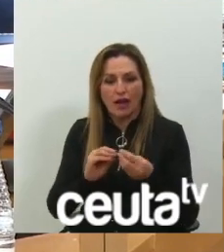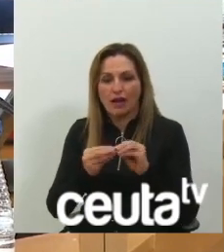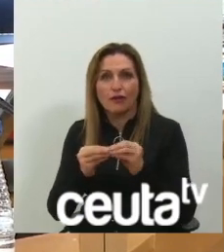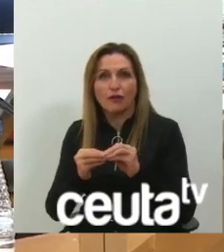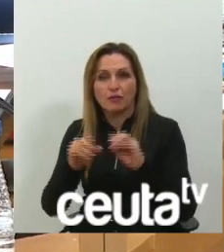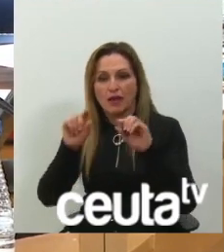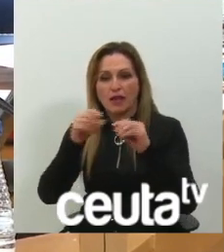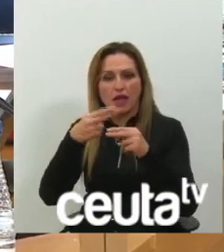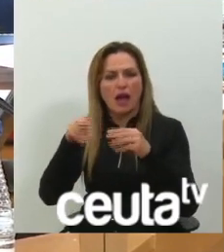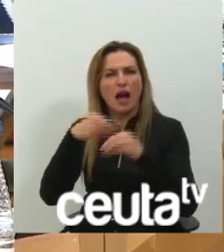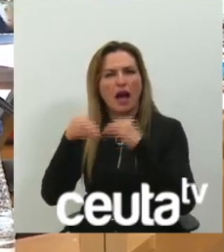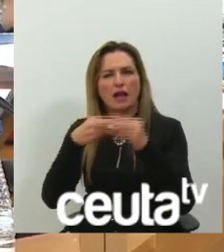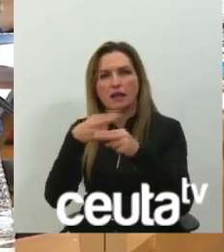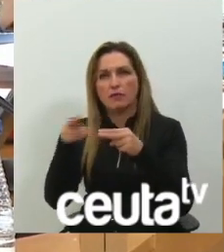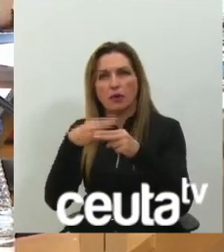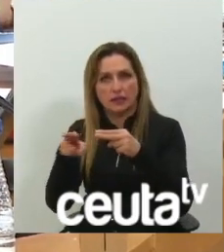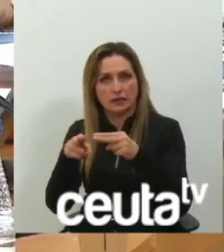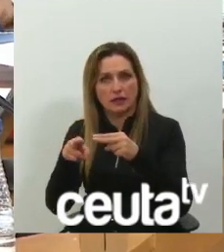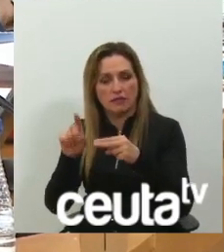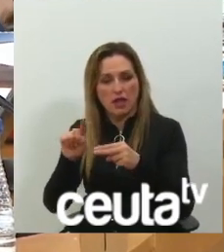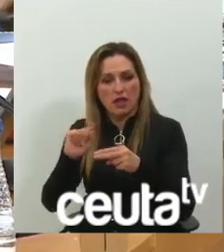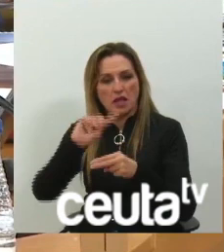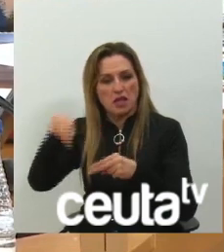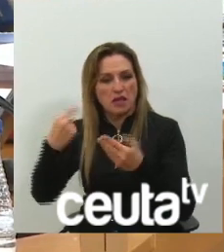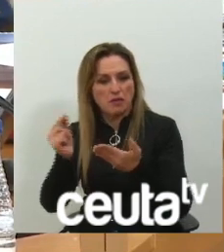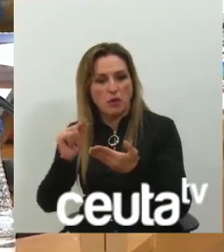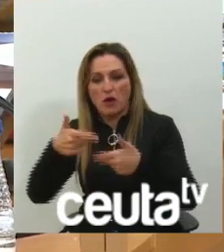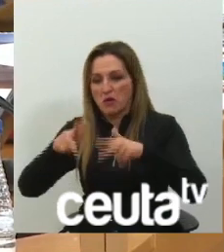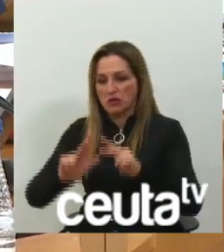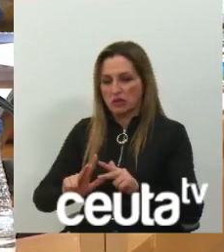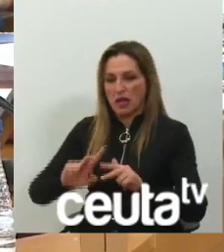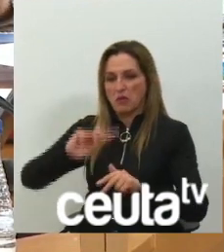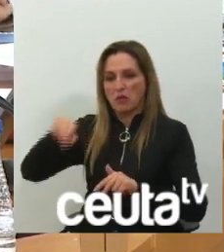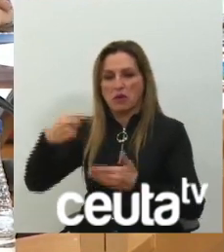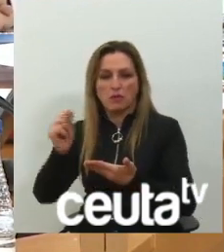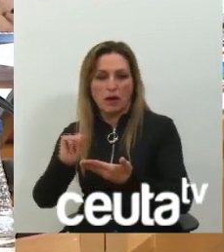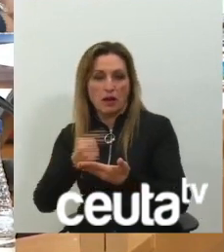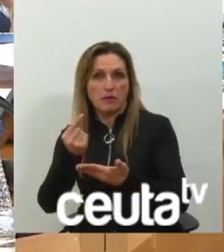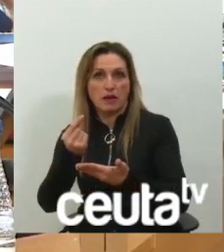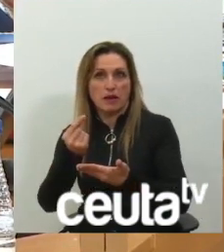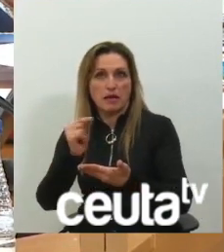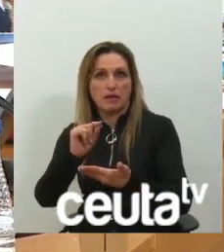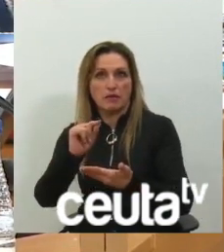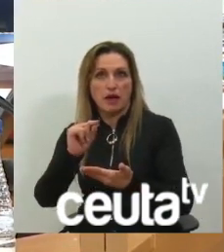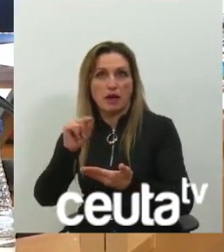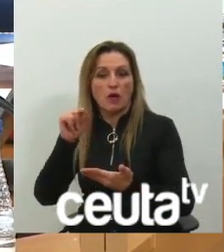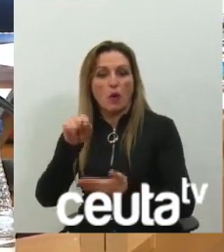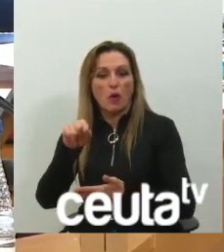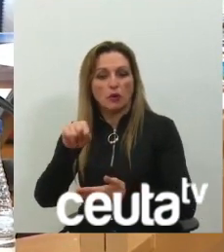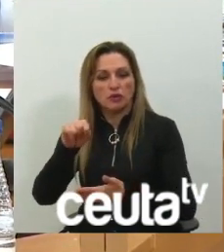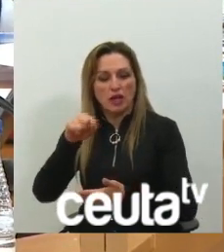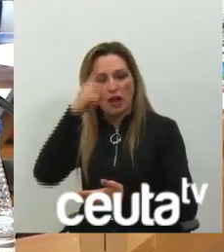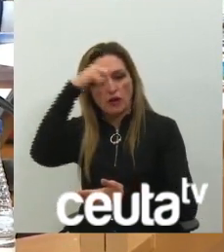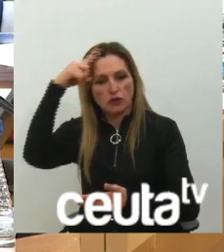sentarme en señor que papá de iván demandó el papel y firmar olvida ese beso señor rompe mes o de